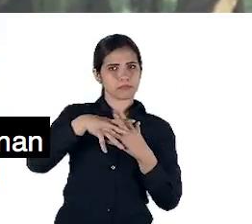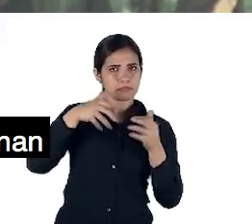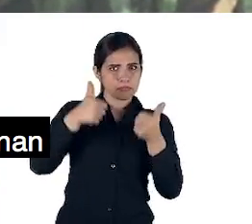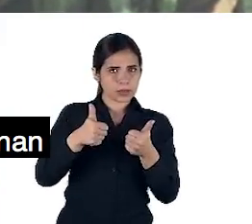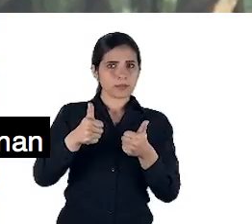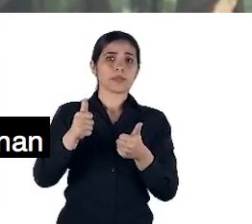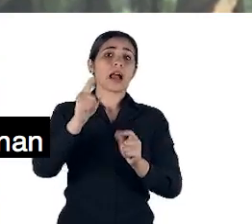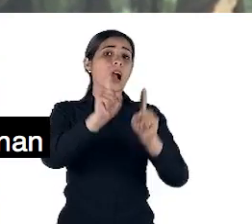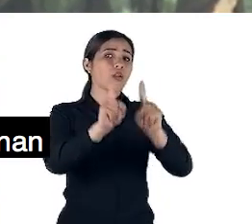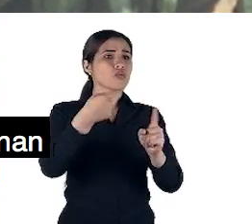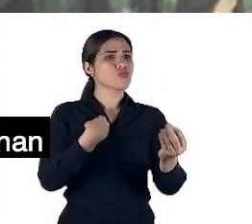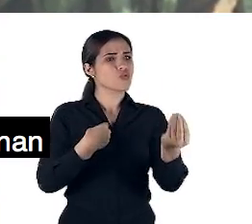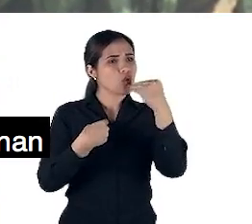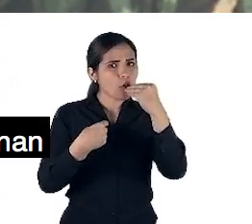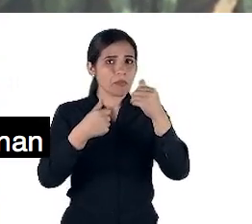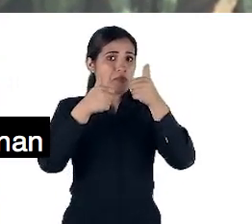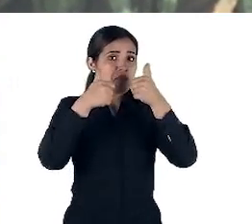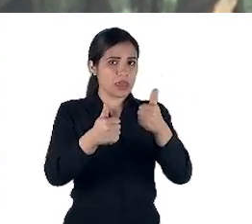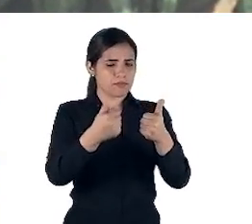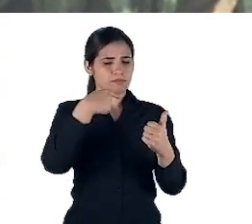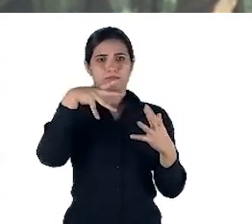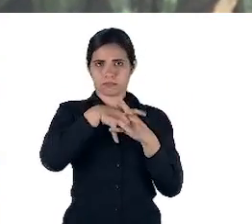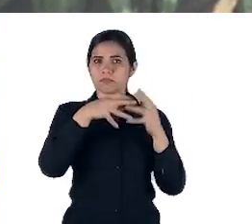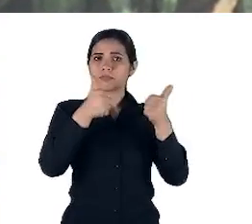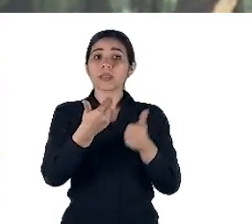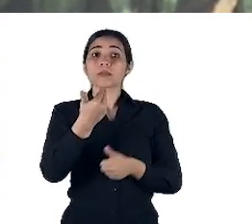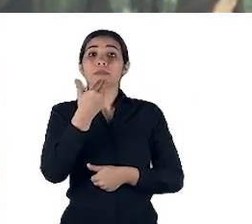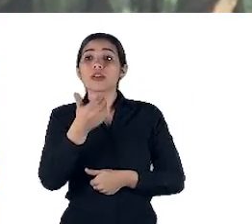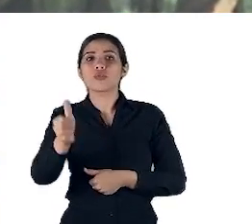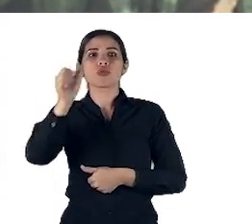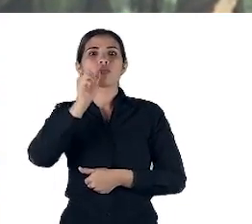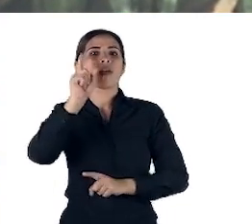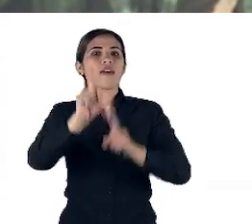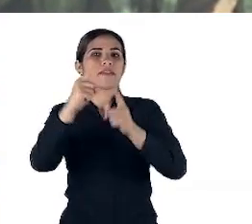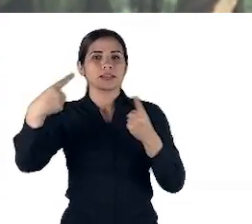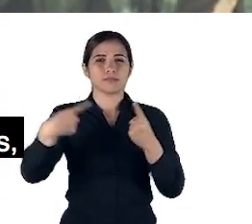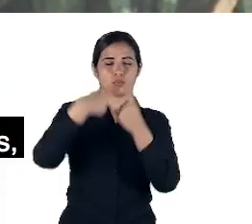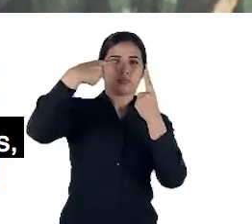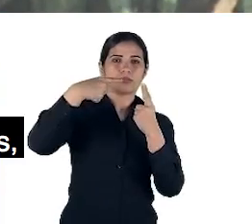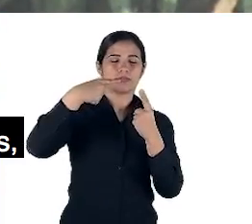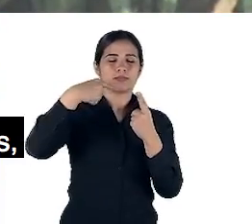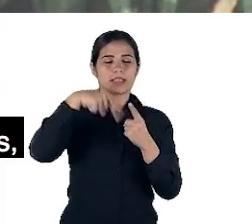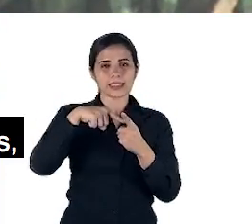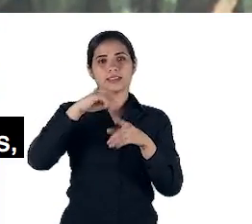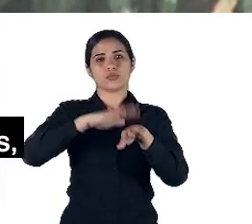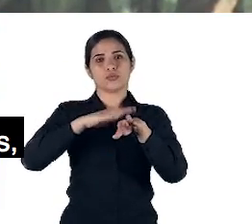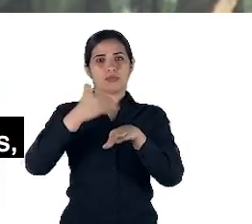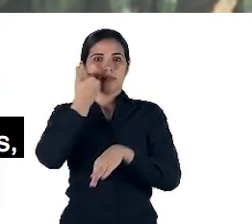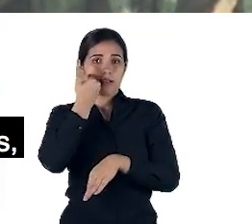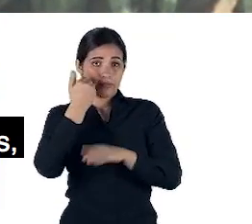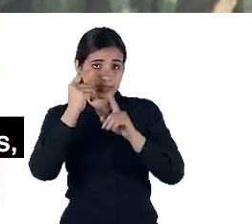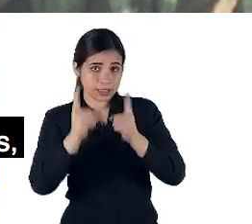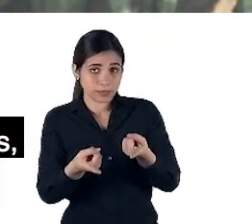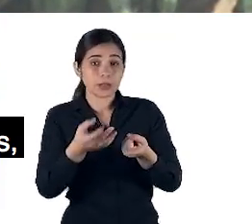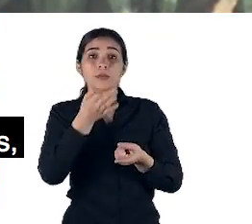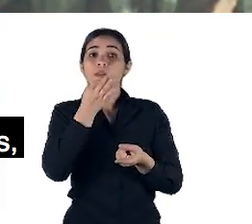que al entrar en el cuerpo, allí eclosionan y ahí nos contaminan. Y eso traemos con las manos. Cuando jugamos en ambientes que no